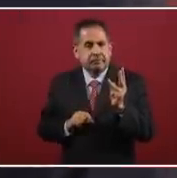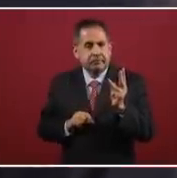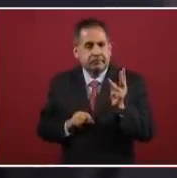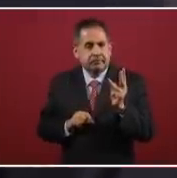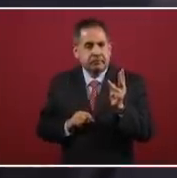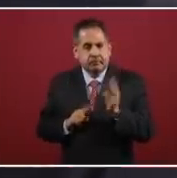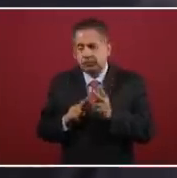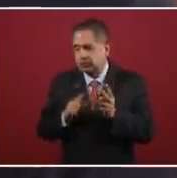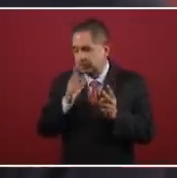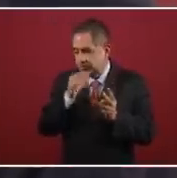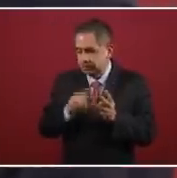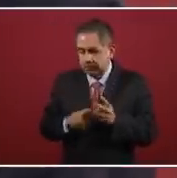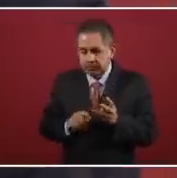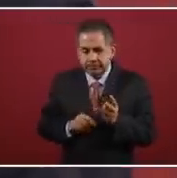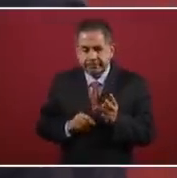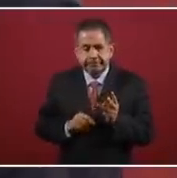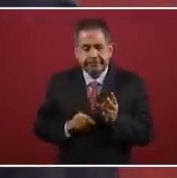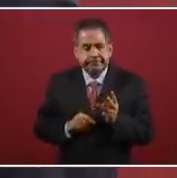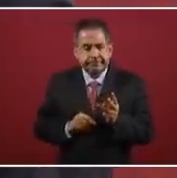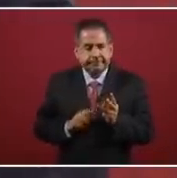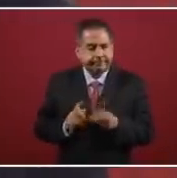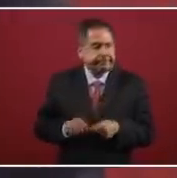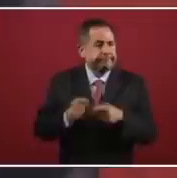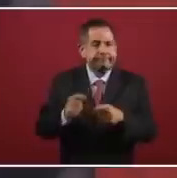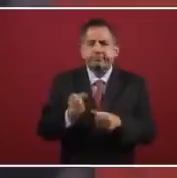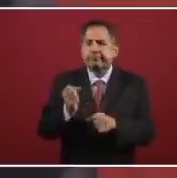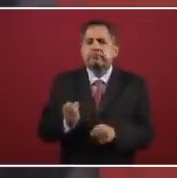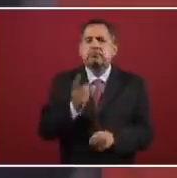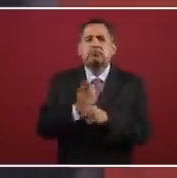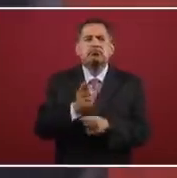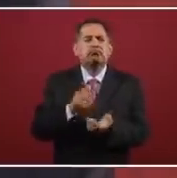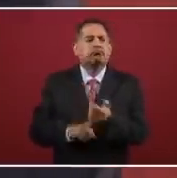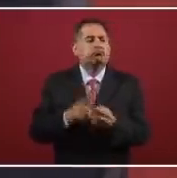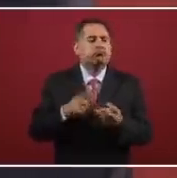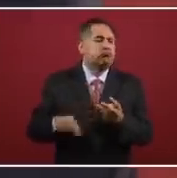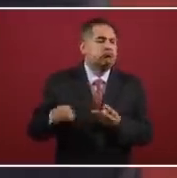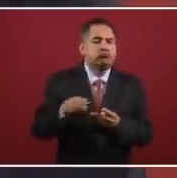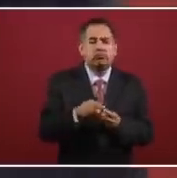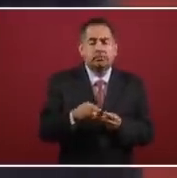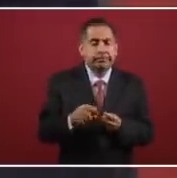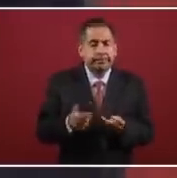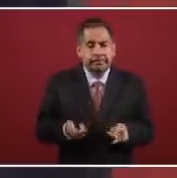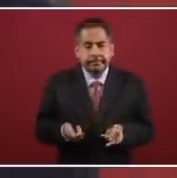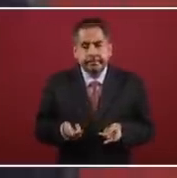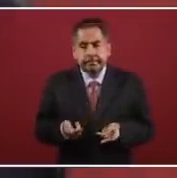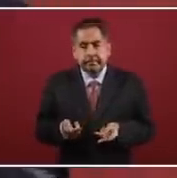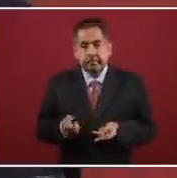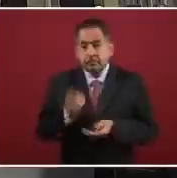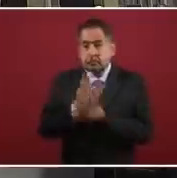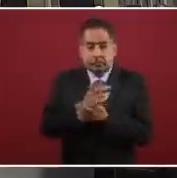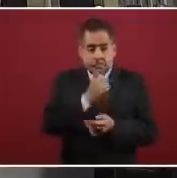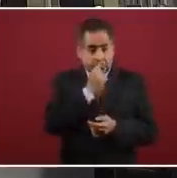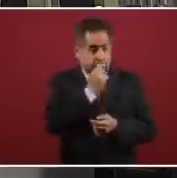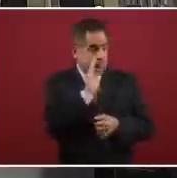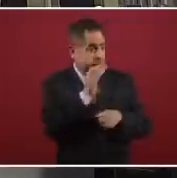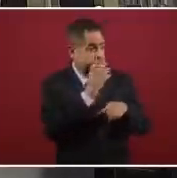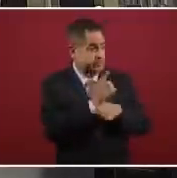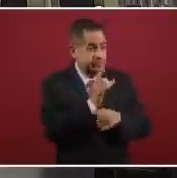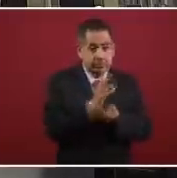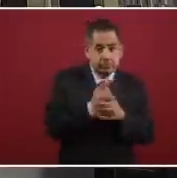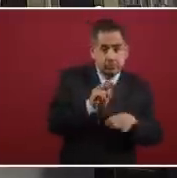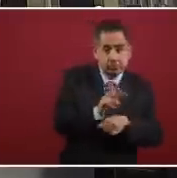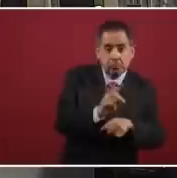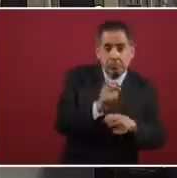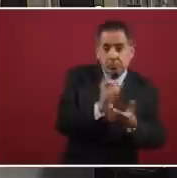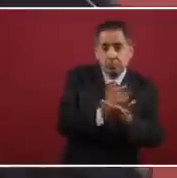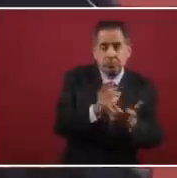no se podía garantizar la seguridad pública solo con la Policía Federal. Pero